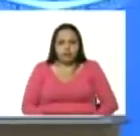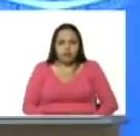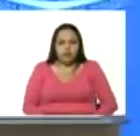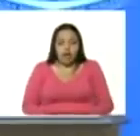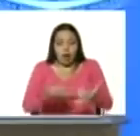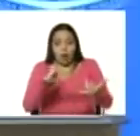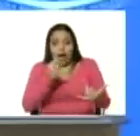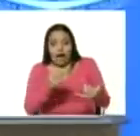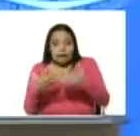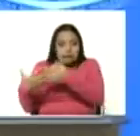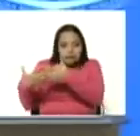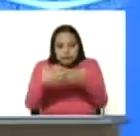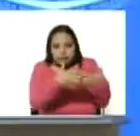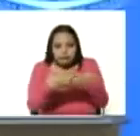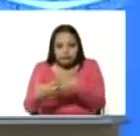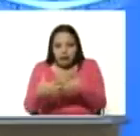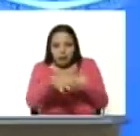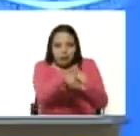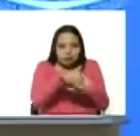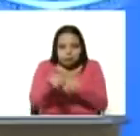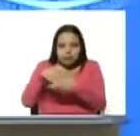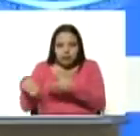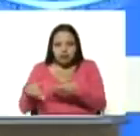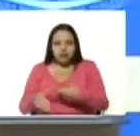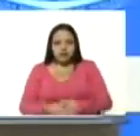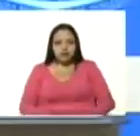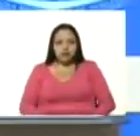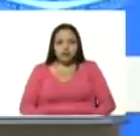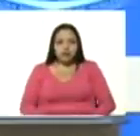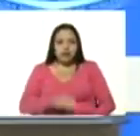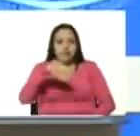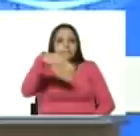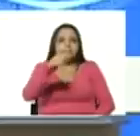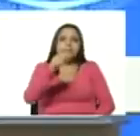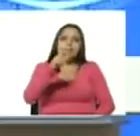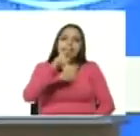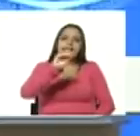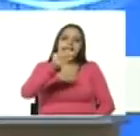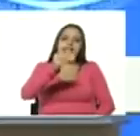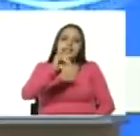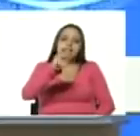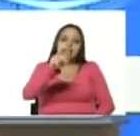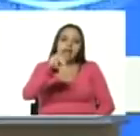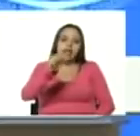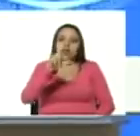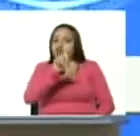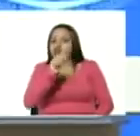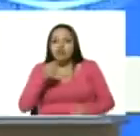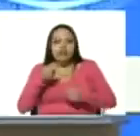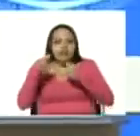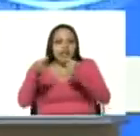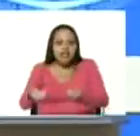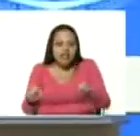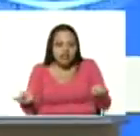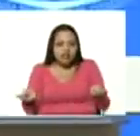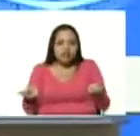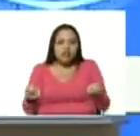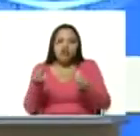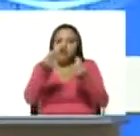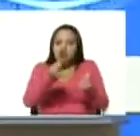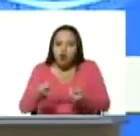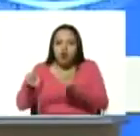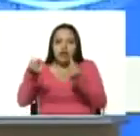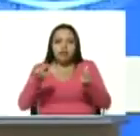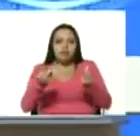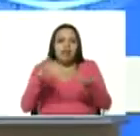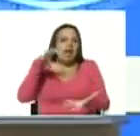peleando como una rapiña. Marquina, para que sepas, no te van a dar los $180.000 para Capitolio TV, algo que no sé dónde está ni si existe. No te lo van